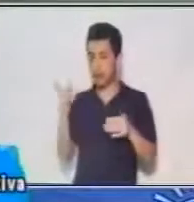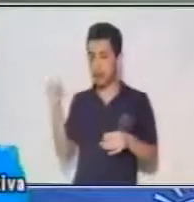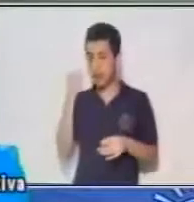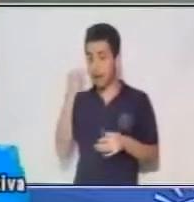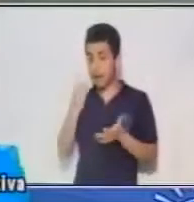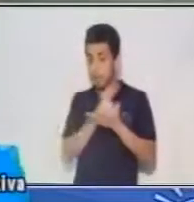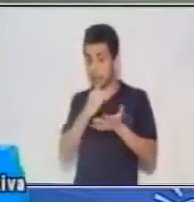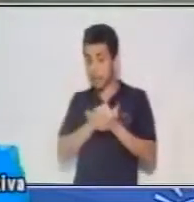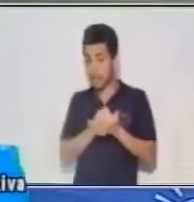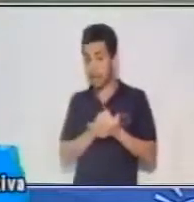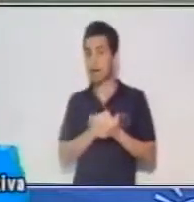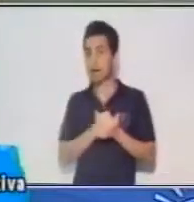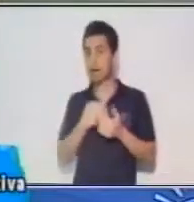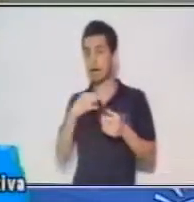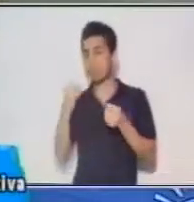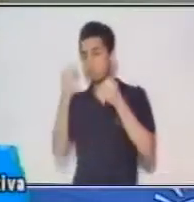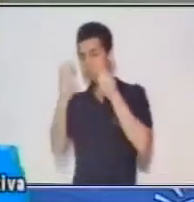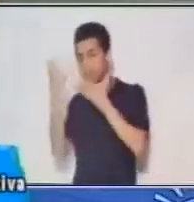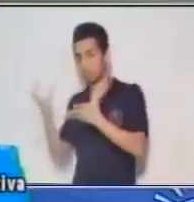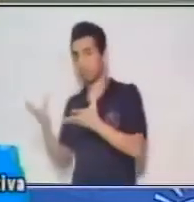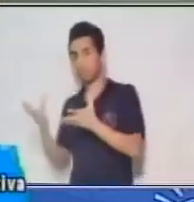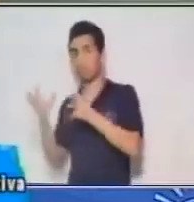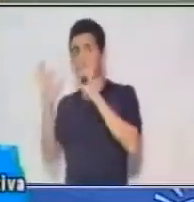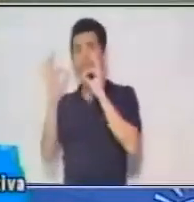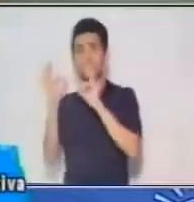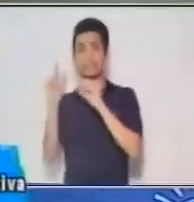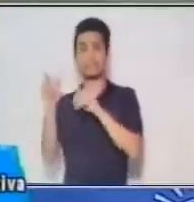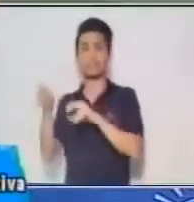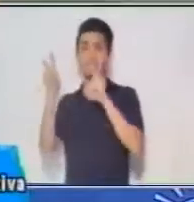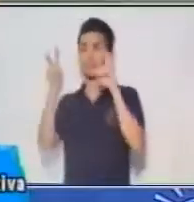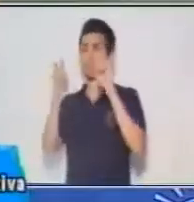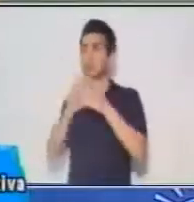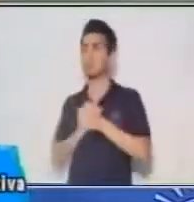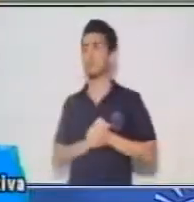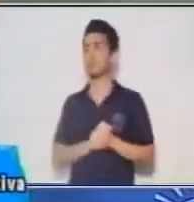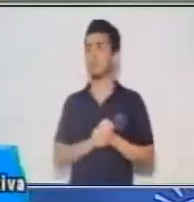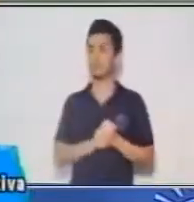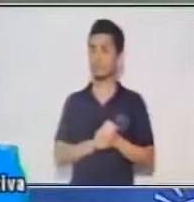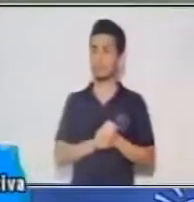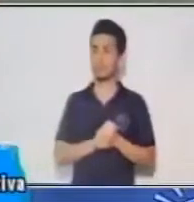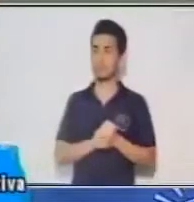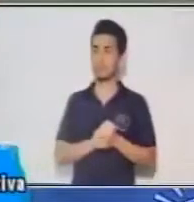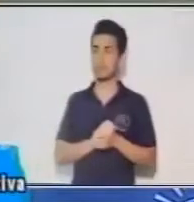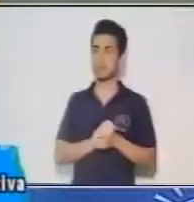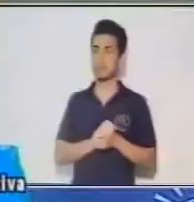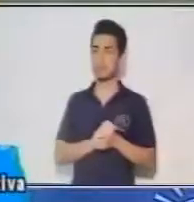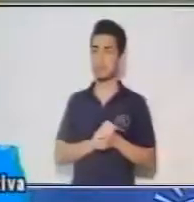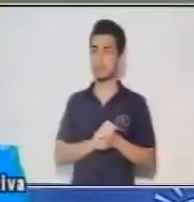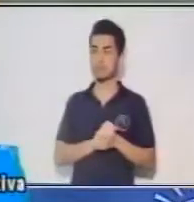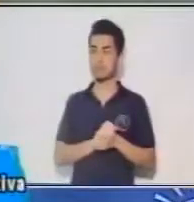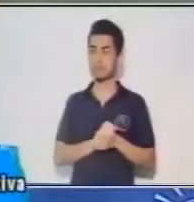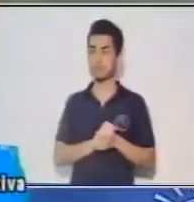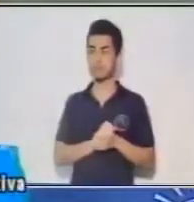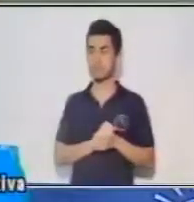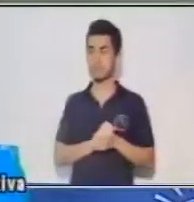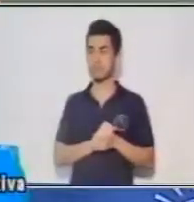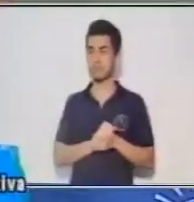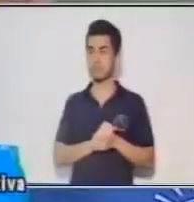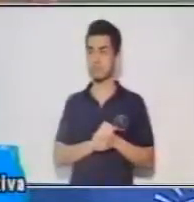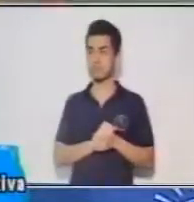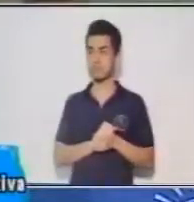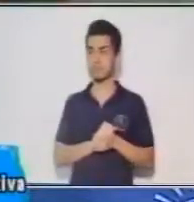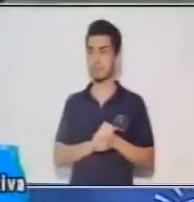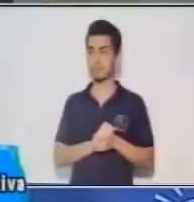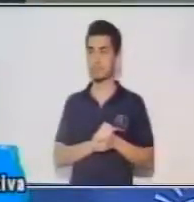investigación voy a dar a conocer ese tema. Bien, Vamos entonces con lo que es